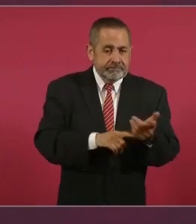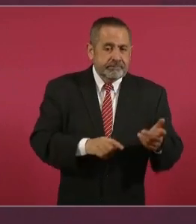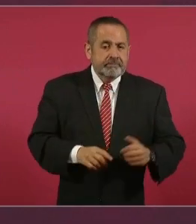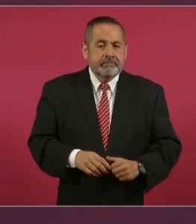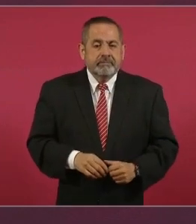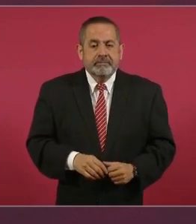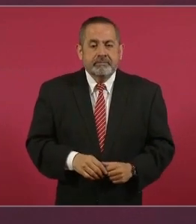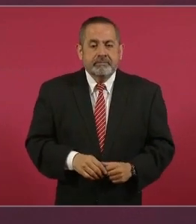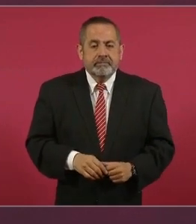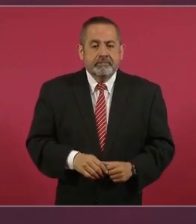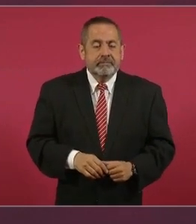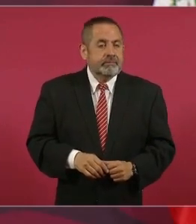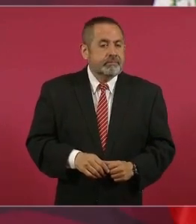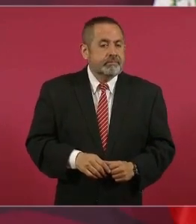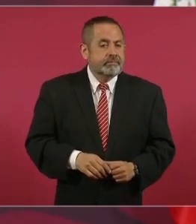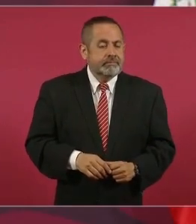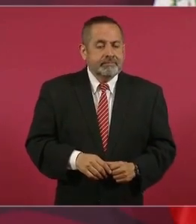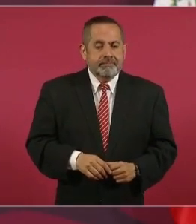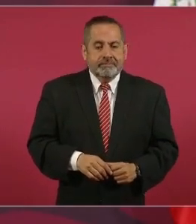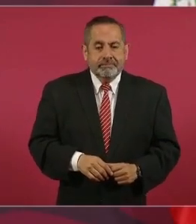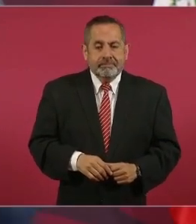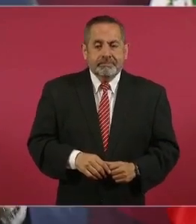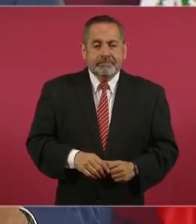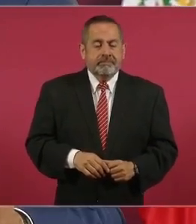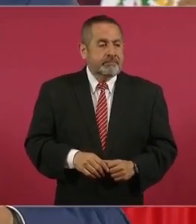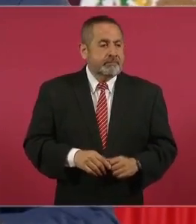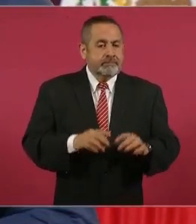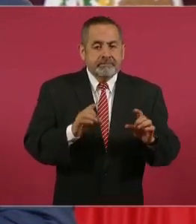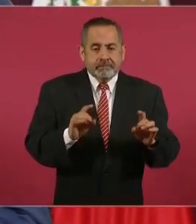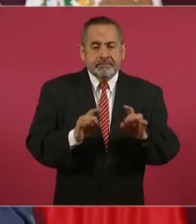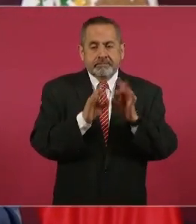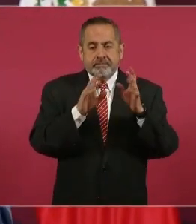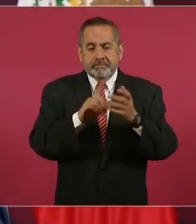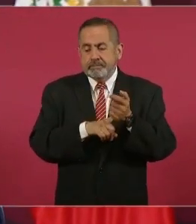cuando aparece en el escenario